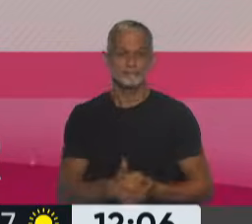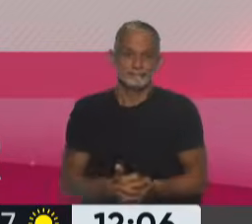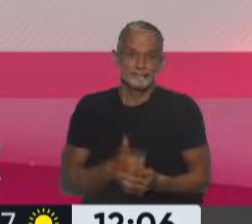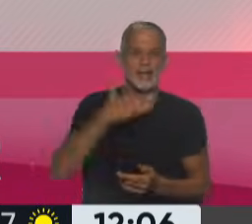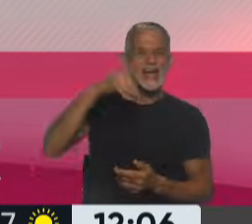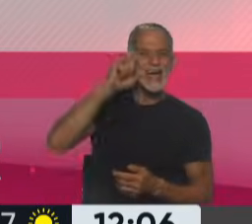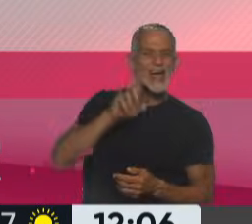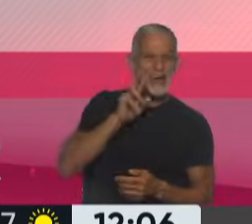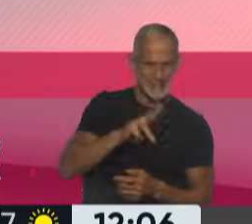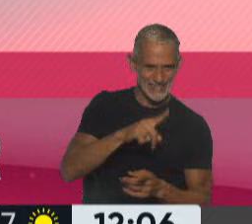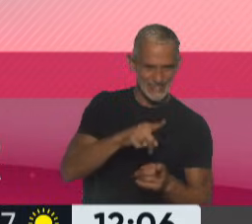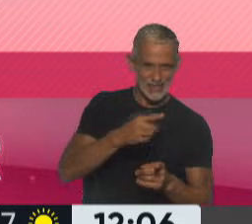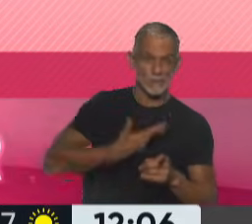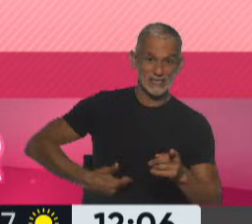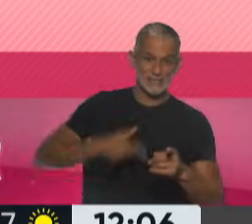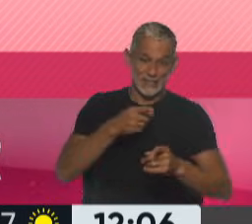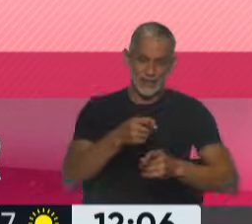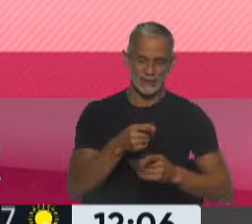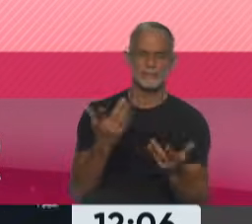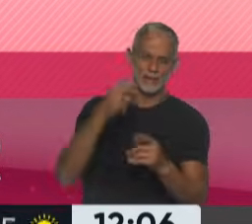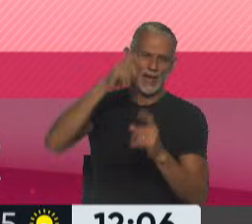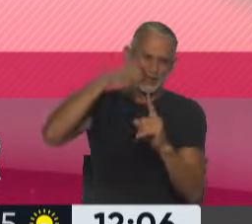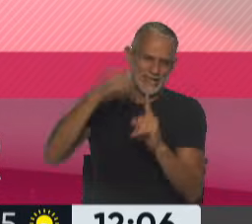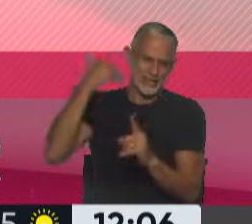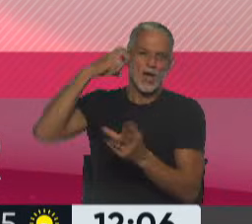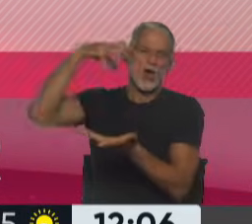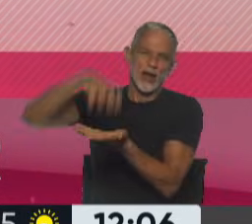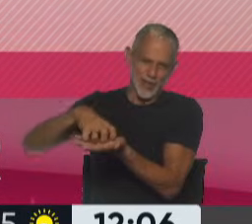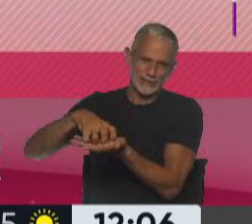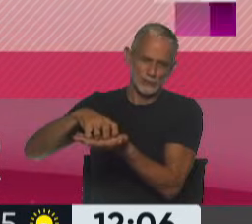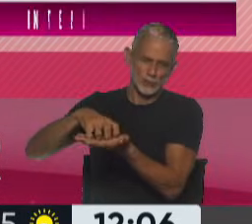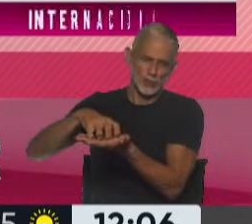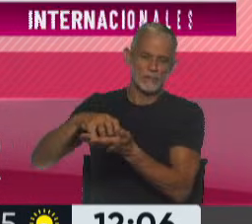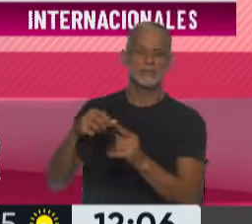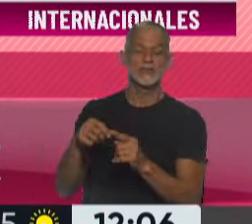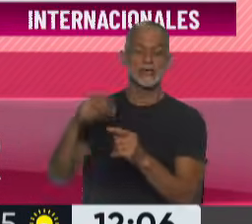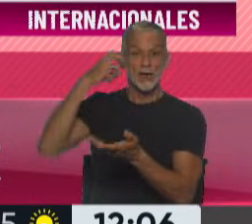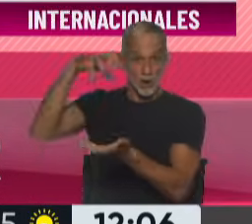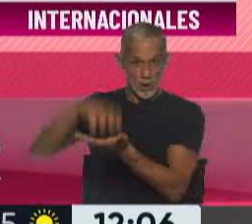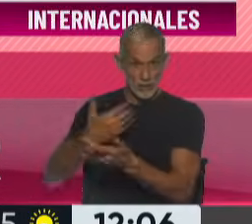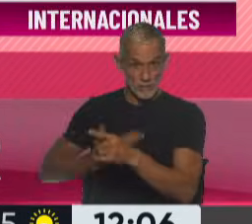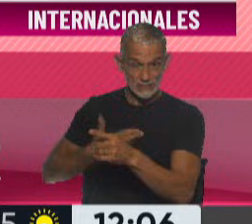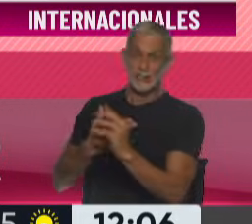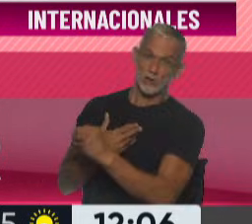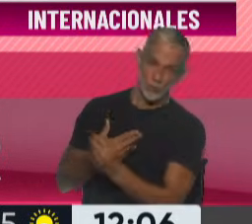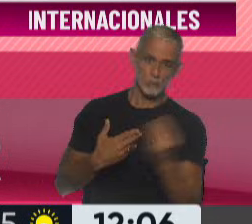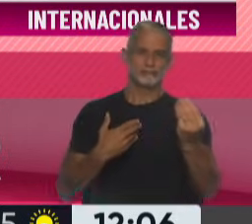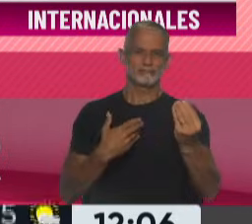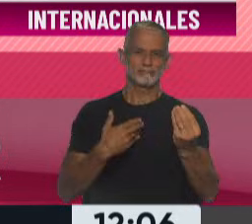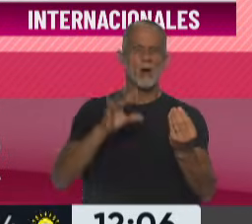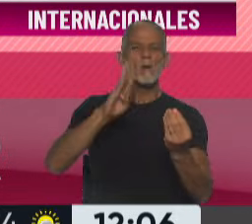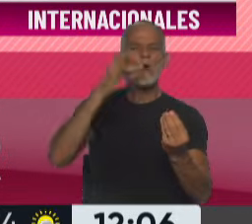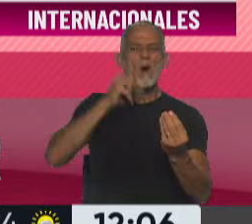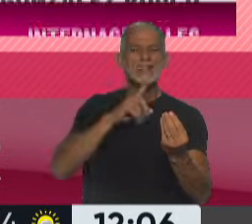Él era el presidente de la Cámara, del Congreso en realidad, porque es un Congreso unicameral, que había asumido después de Dina Boluarte.